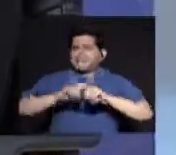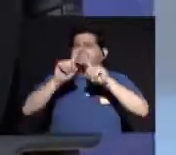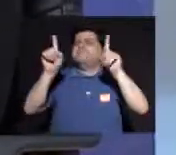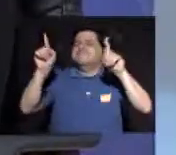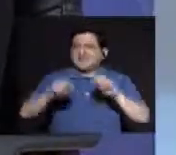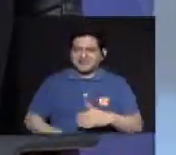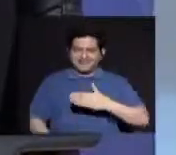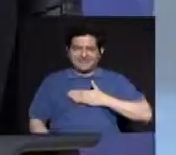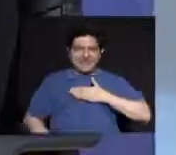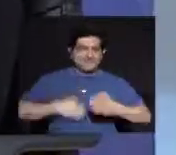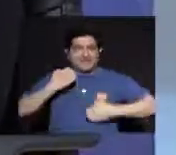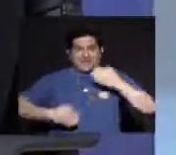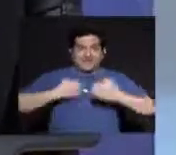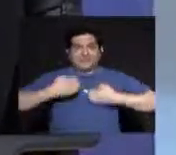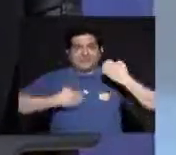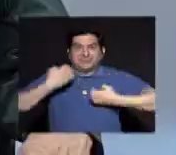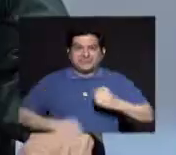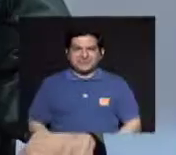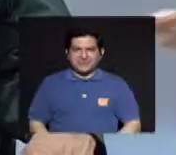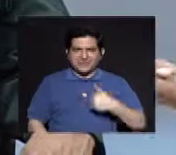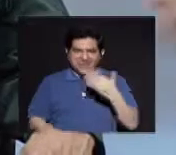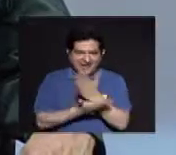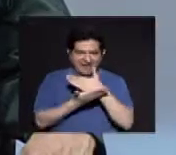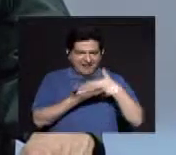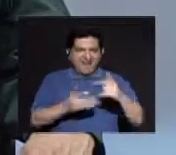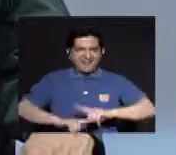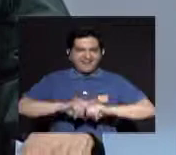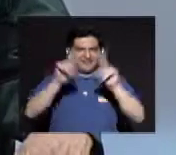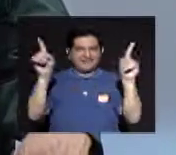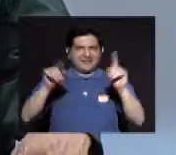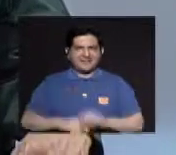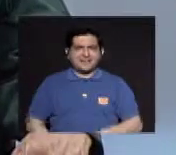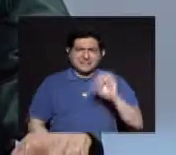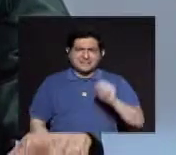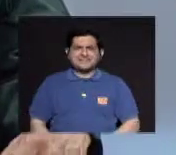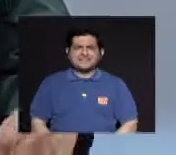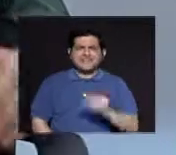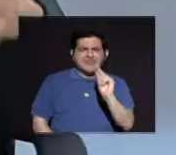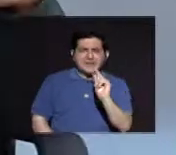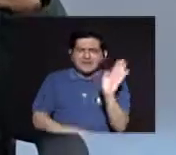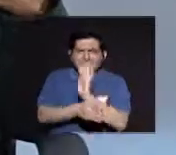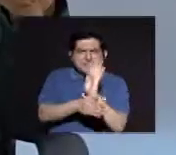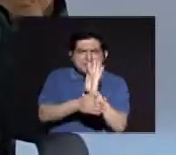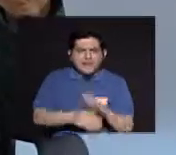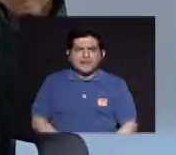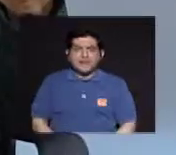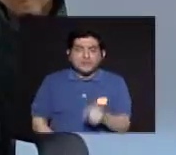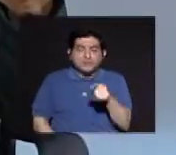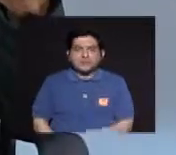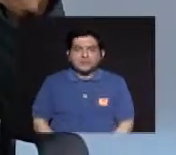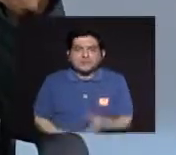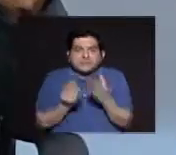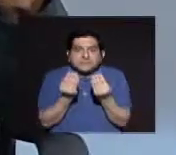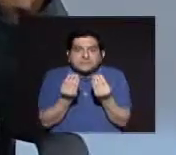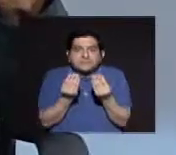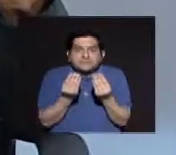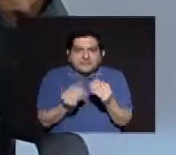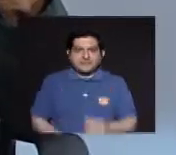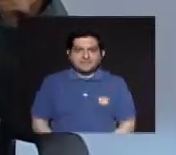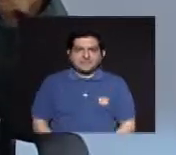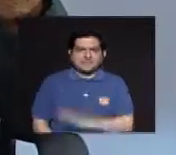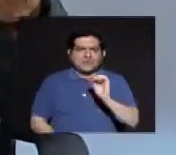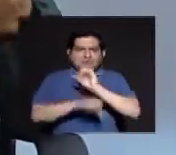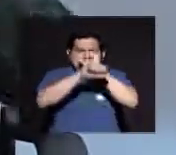diferente y eso me llena como de emoción a mí cuando tenemos algo diferente, algo que Así asusta. es un corto de suspenso Así es. y